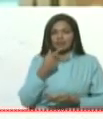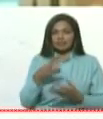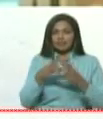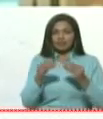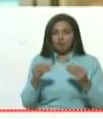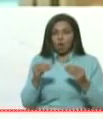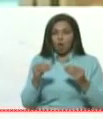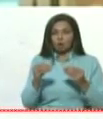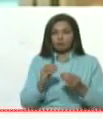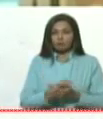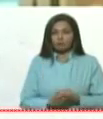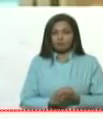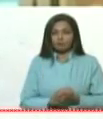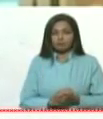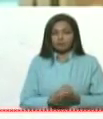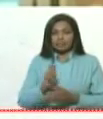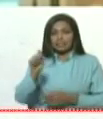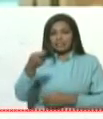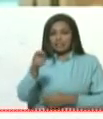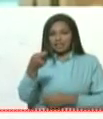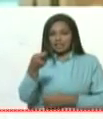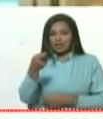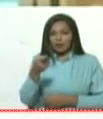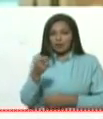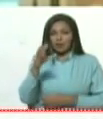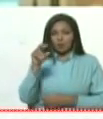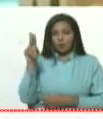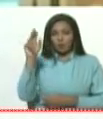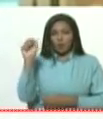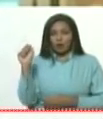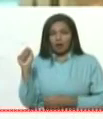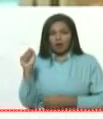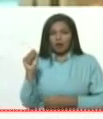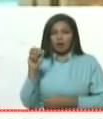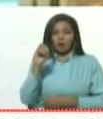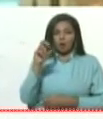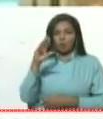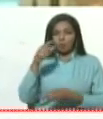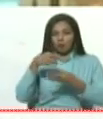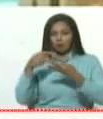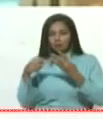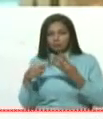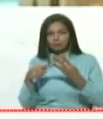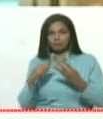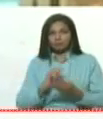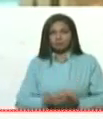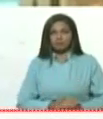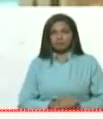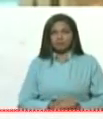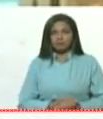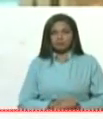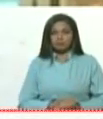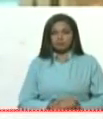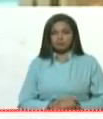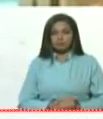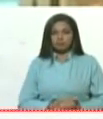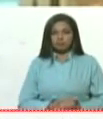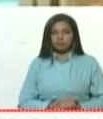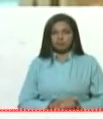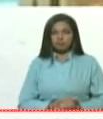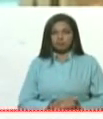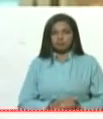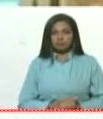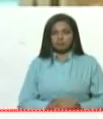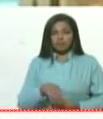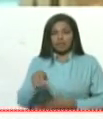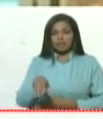los hierros Charallave, Cuba, Ocumare del Tuy, Santa Lucía y Santa Teresa. En